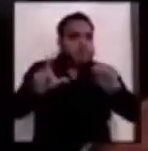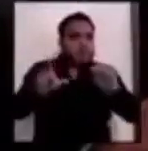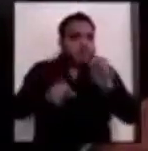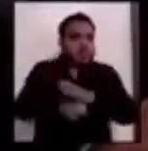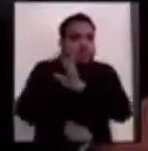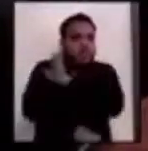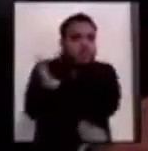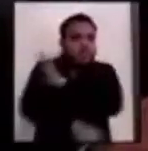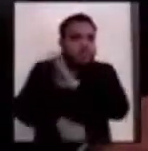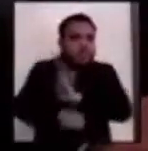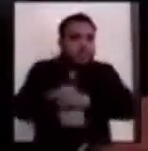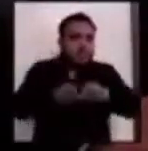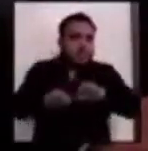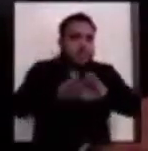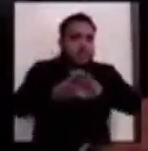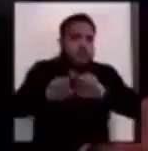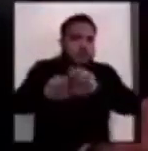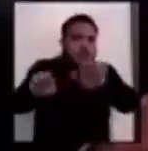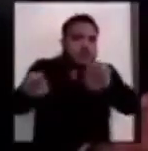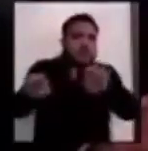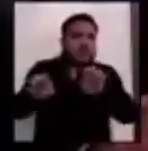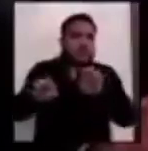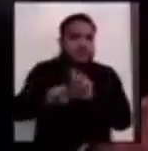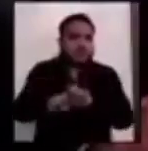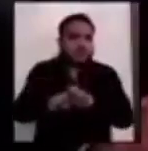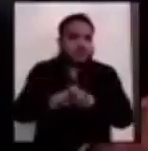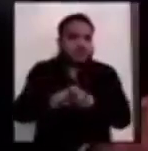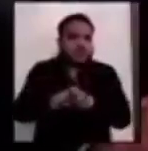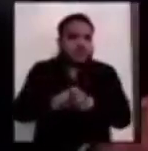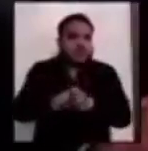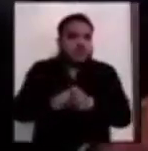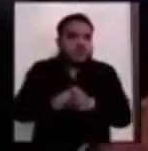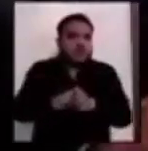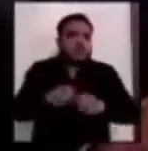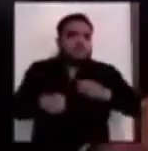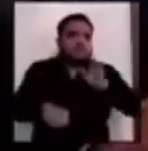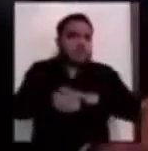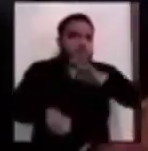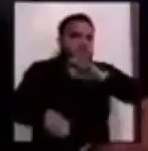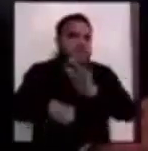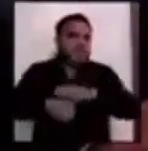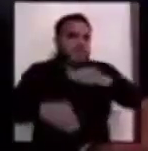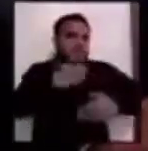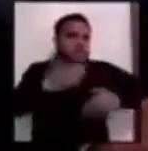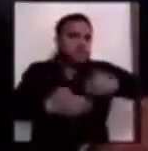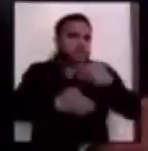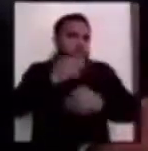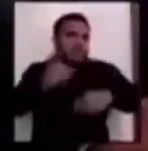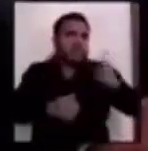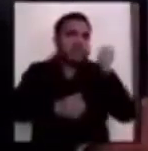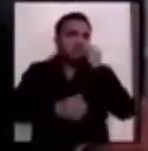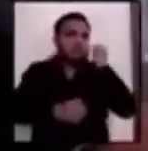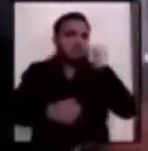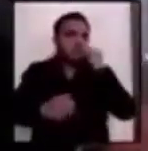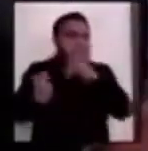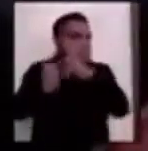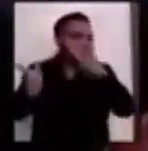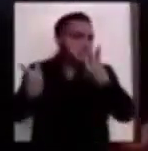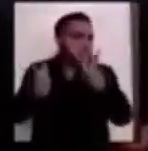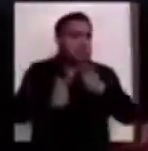y el trabajo conjunto y a la suma de esfuerzos que nos lleven a Más allá de colores e ideologías